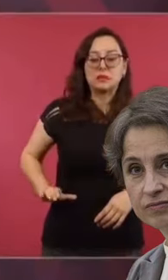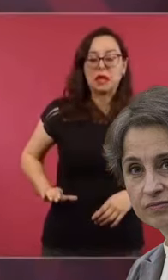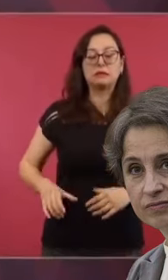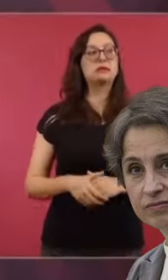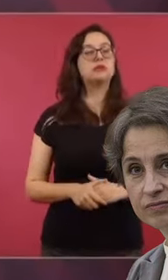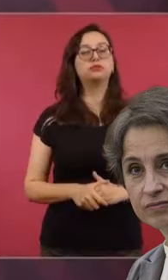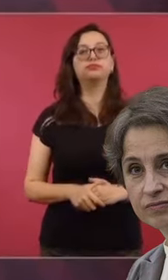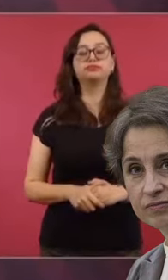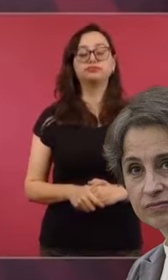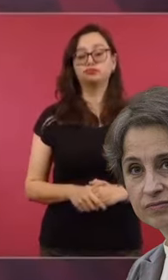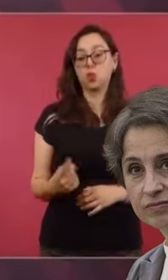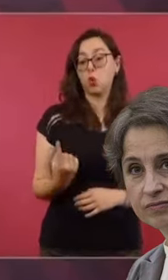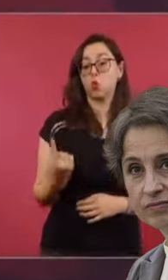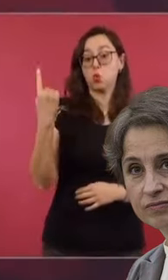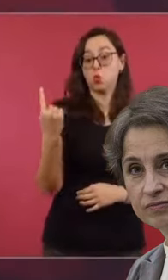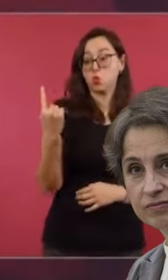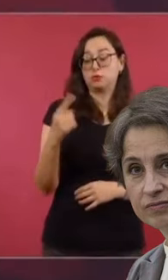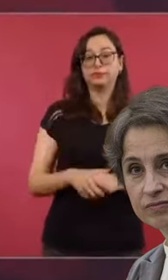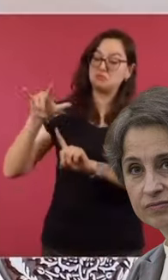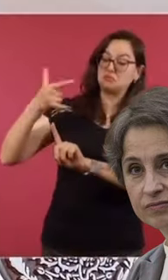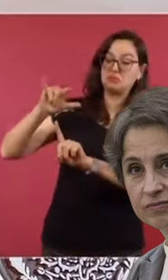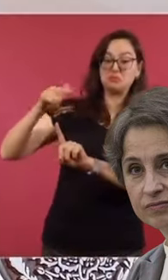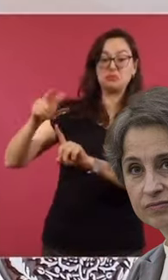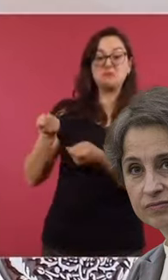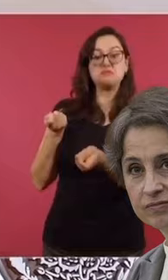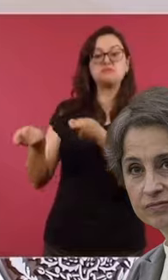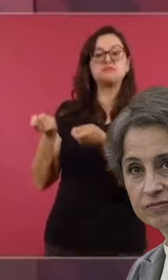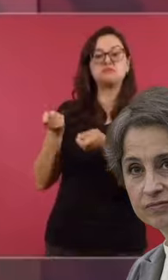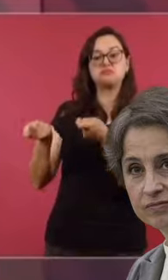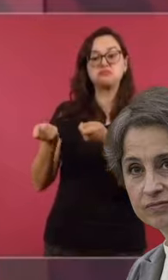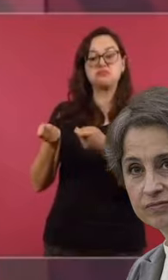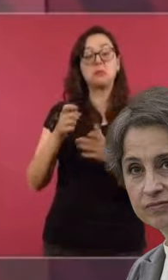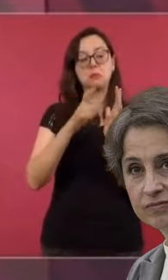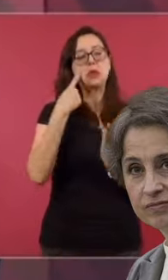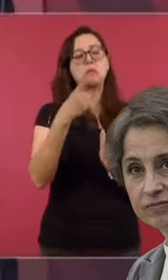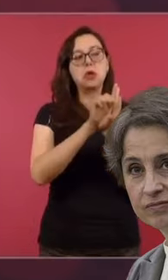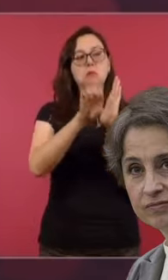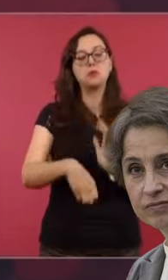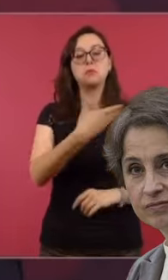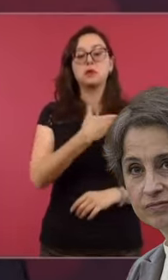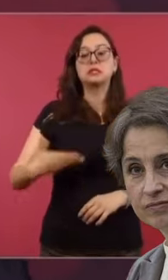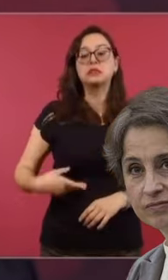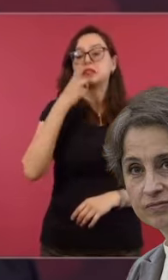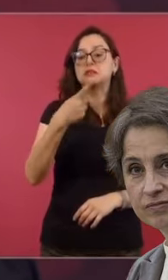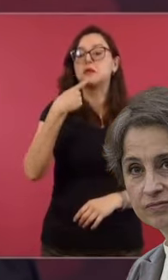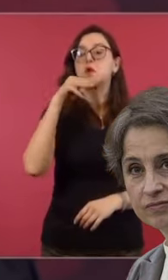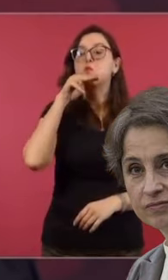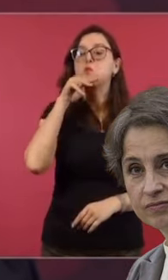tan subordinada a mí, que si yo decía mu, ella